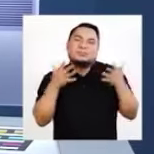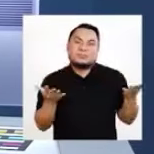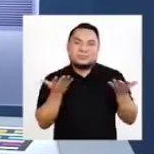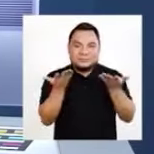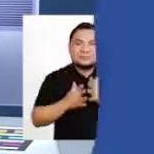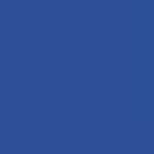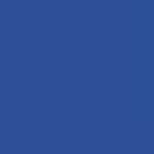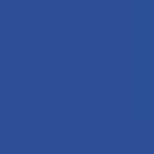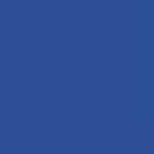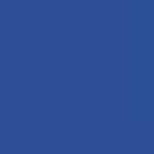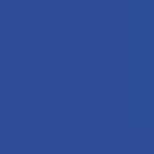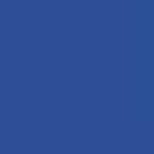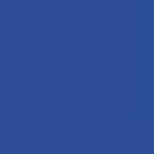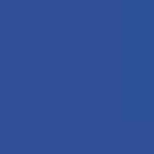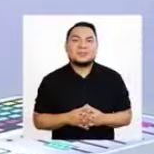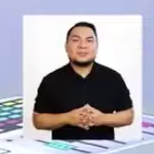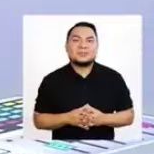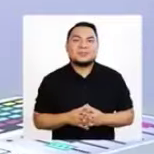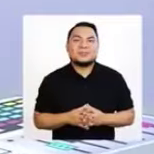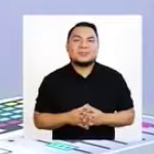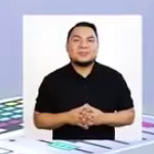nos afecten tanto.